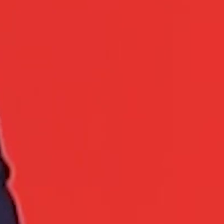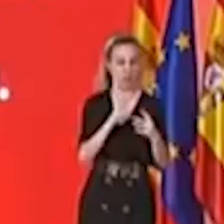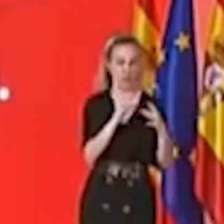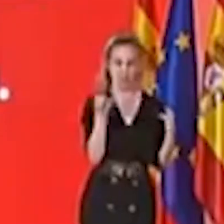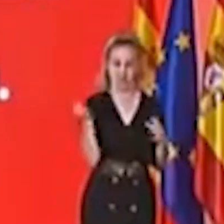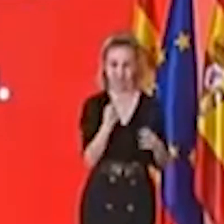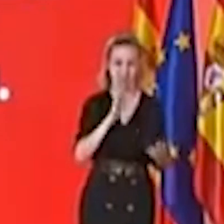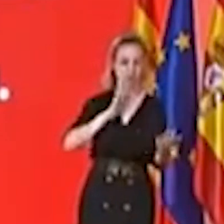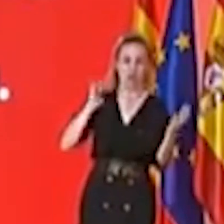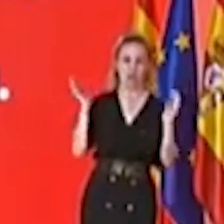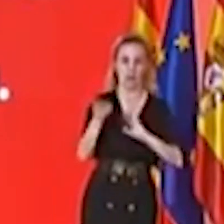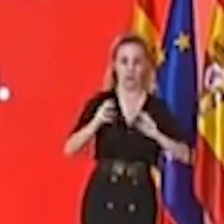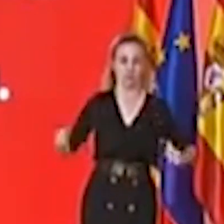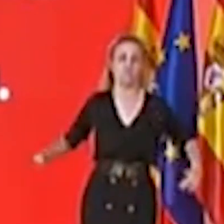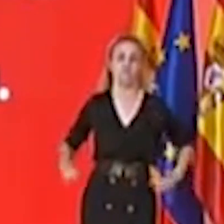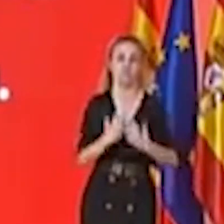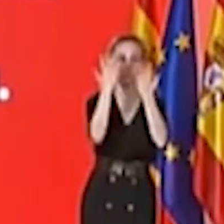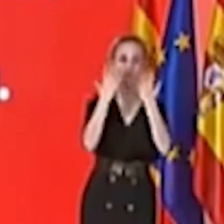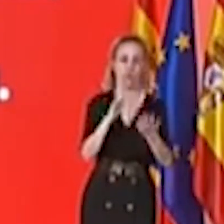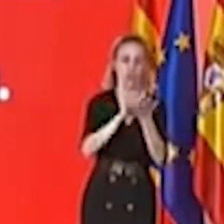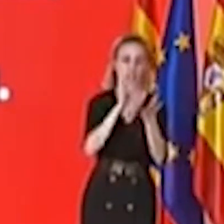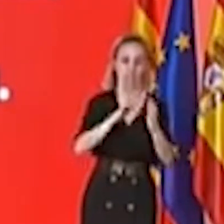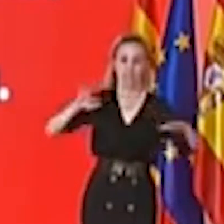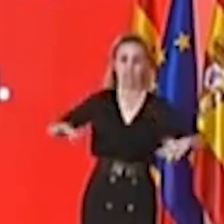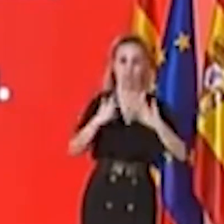a o no